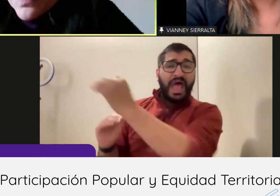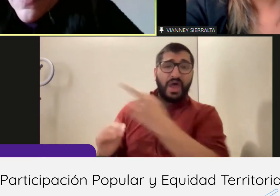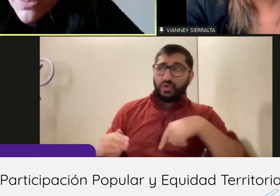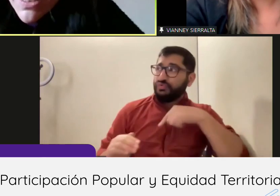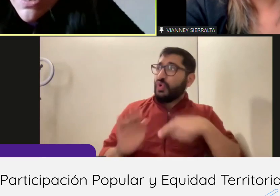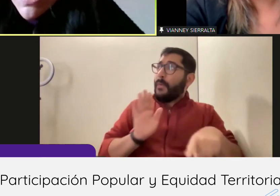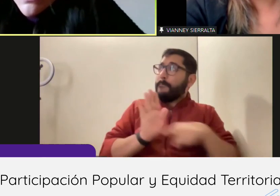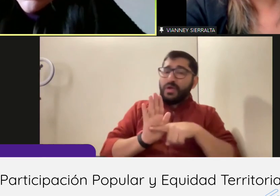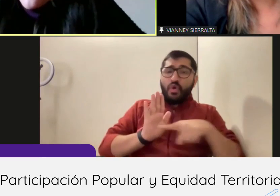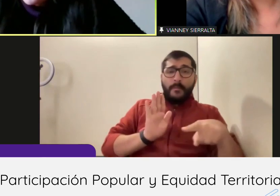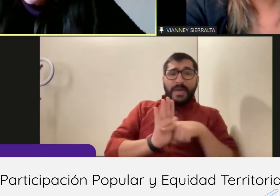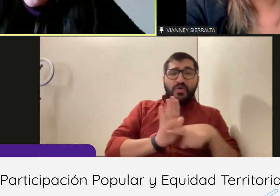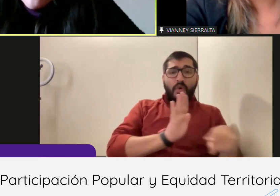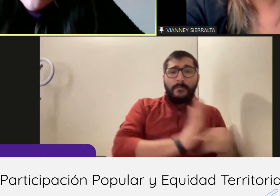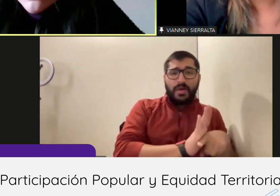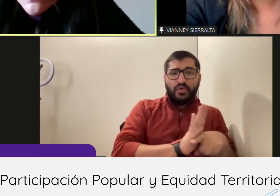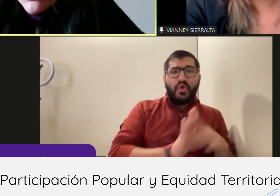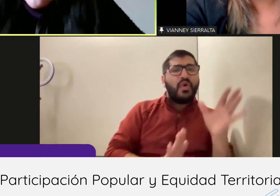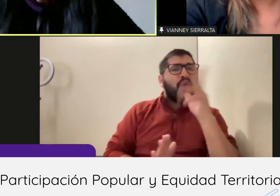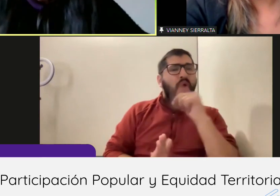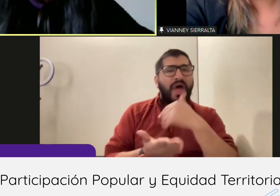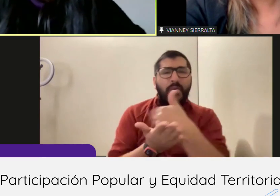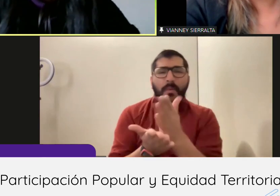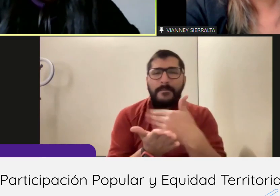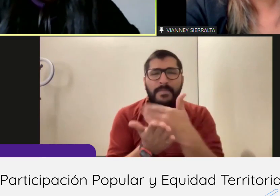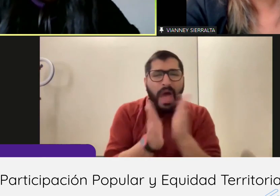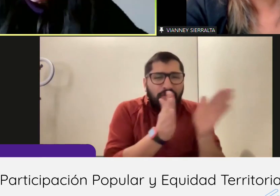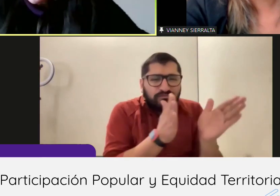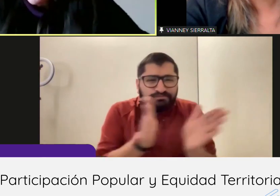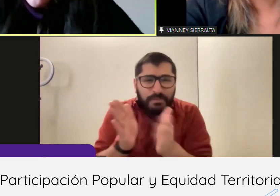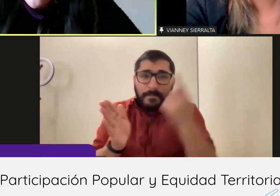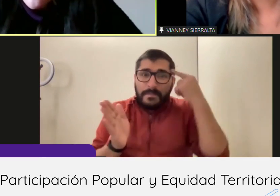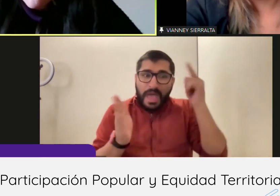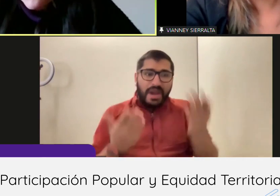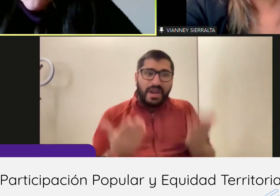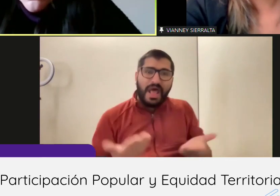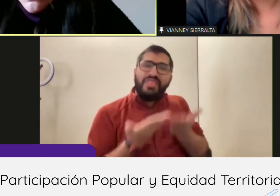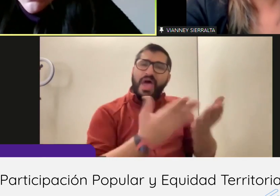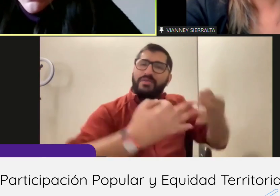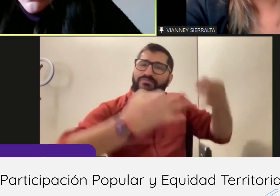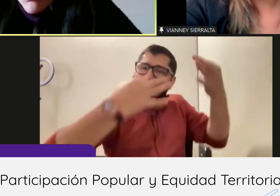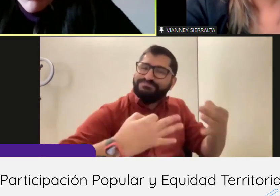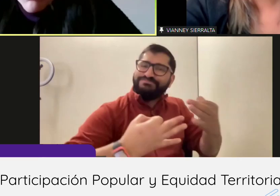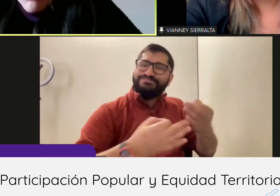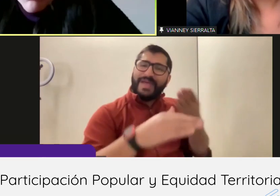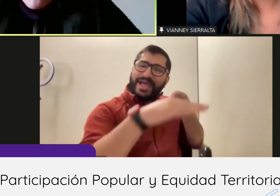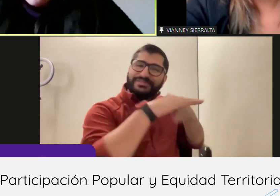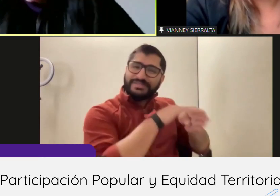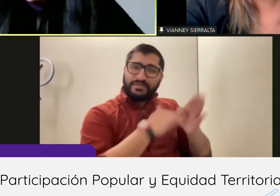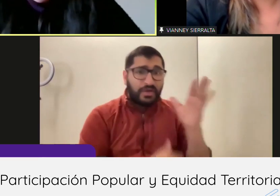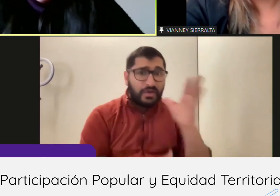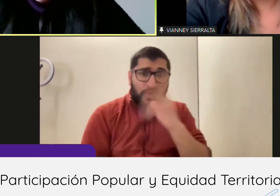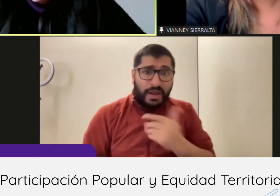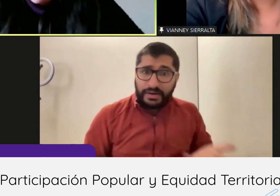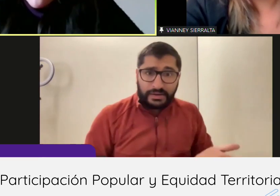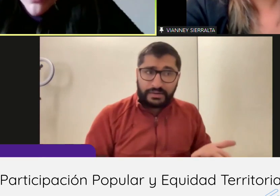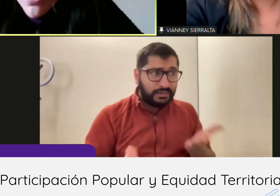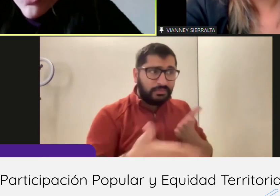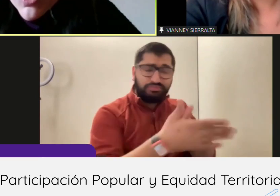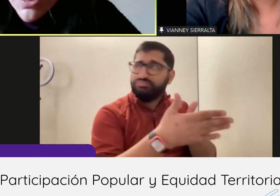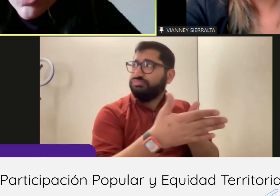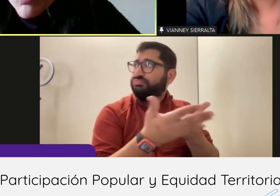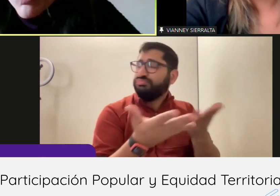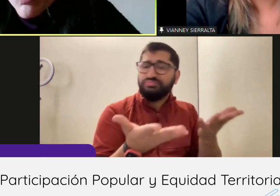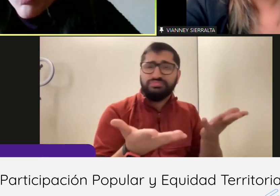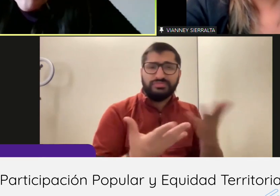nosotros. Nosotros a veces, y nos hemos sentido en este sentido muy como con nuestros derechos